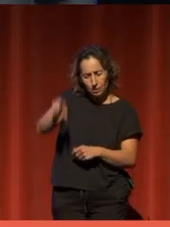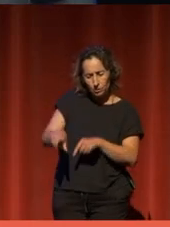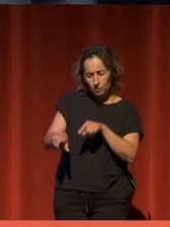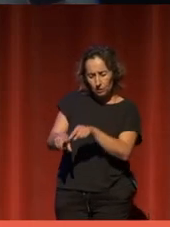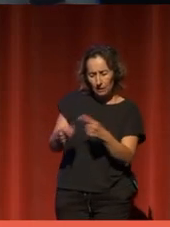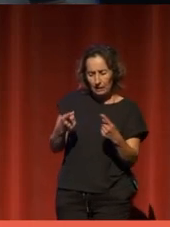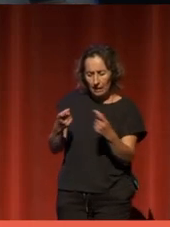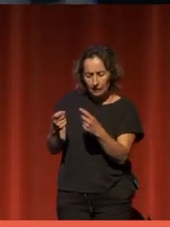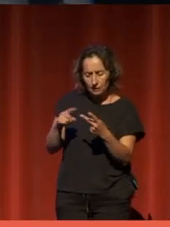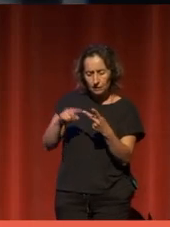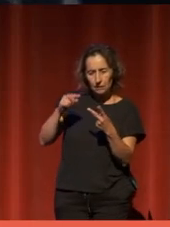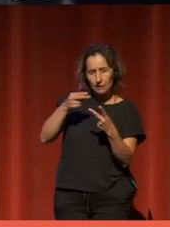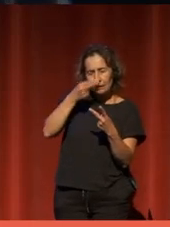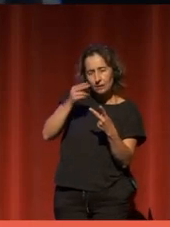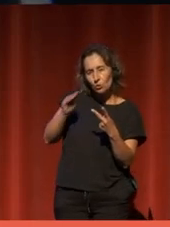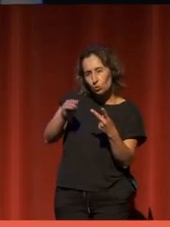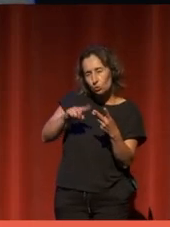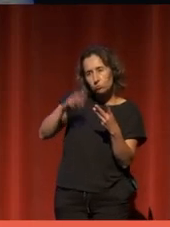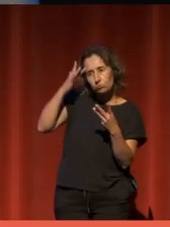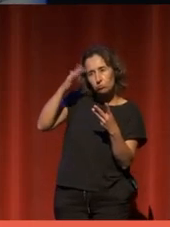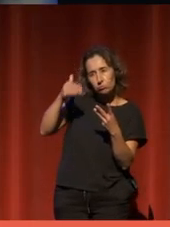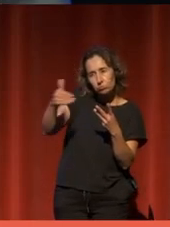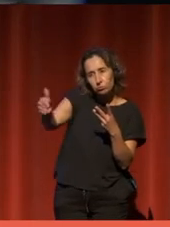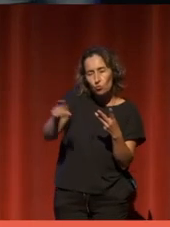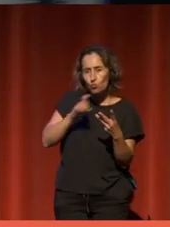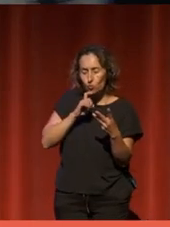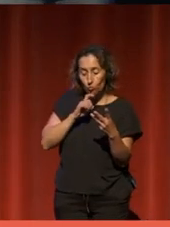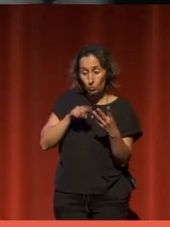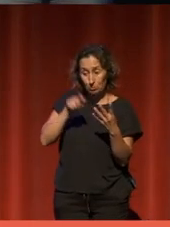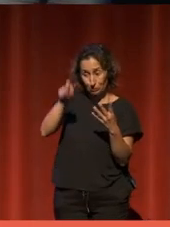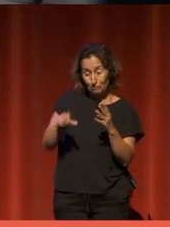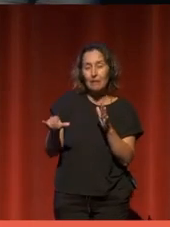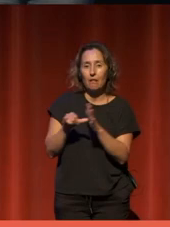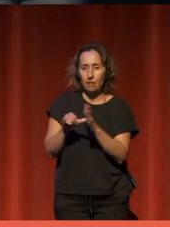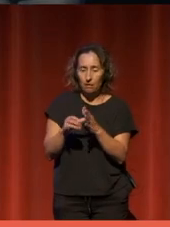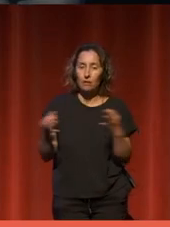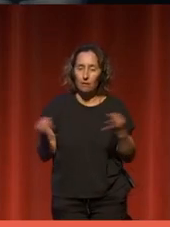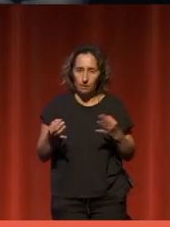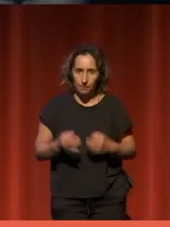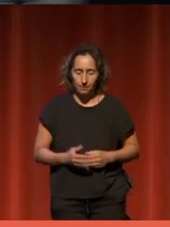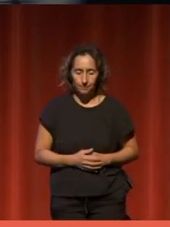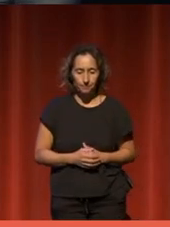intereses sus expectativas y estar cerca de ellos